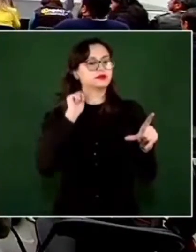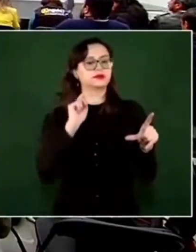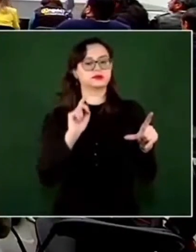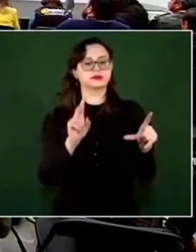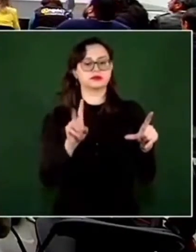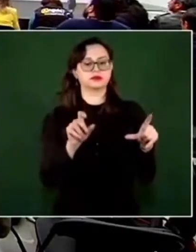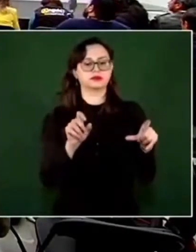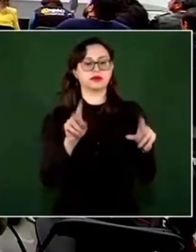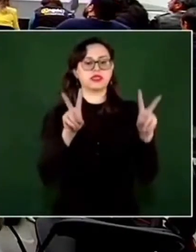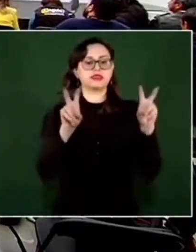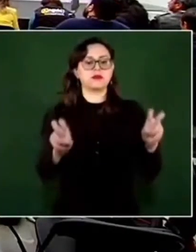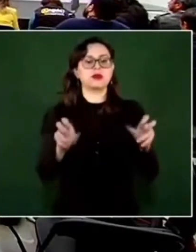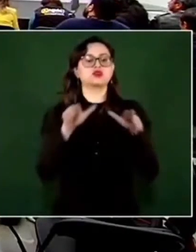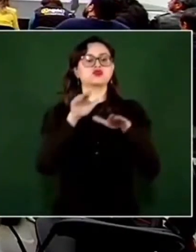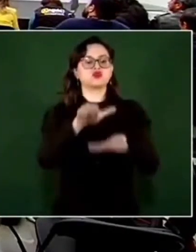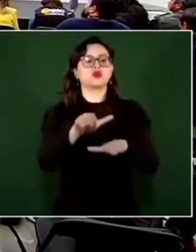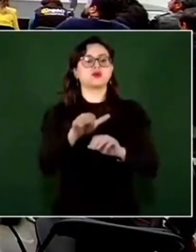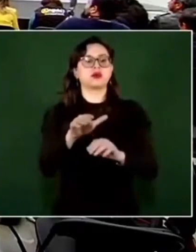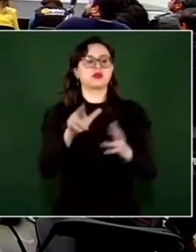letalidad.